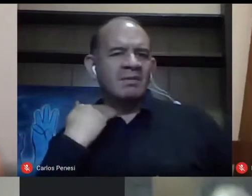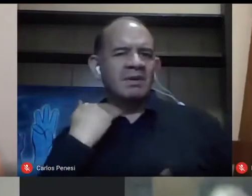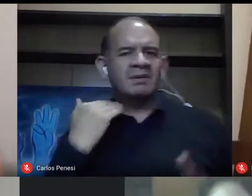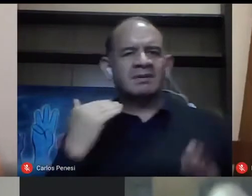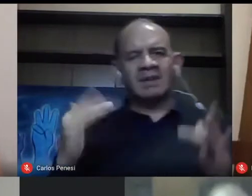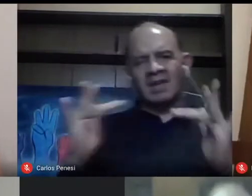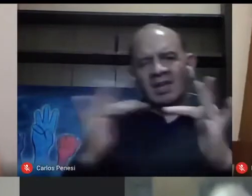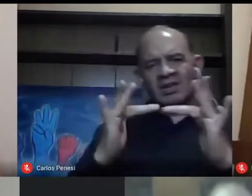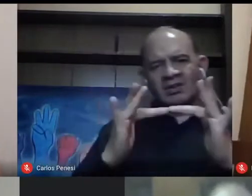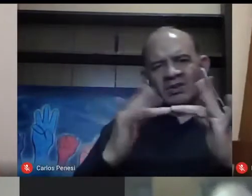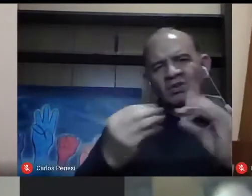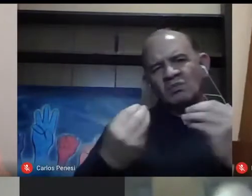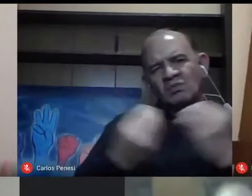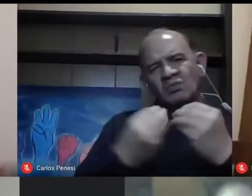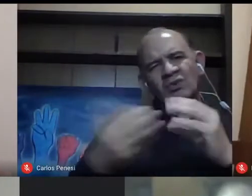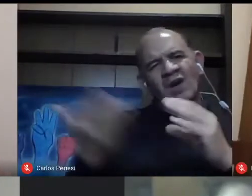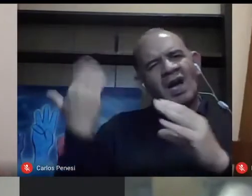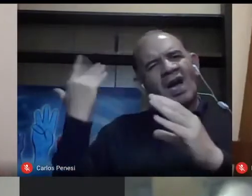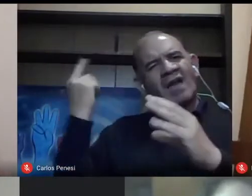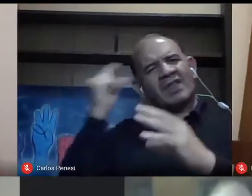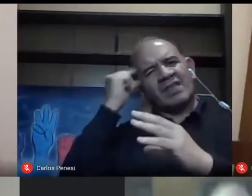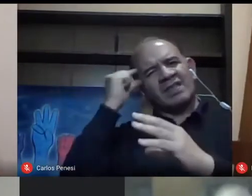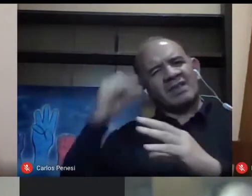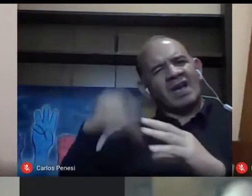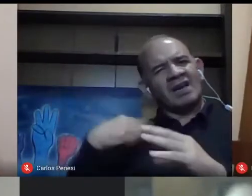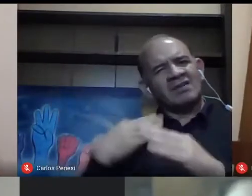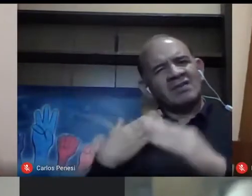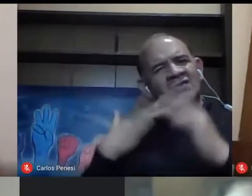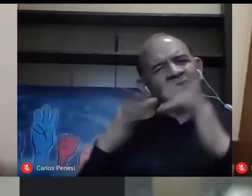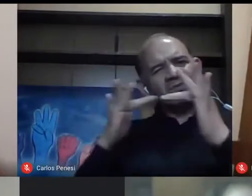desde hace ya más de 10 años, es una actividad intensiva.